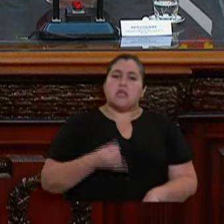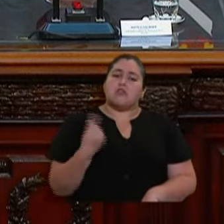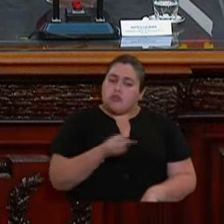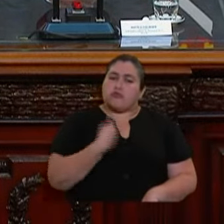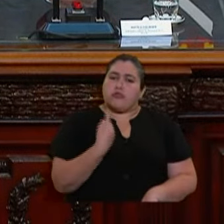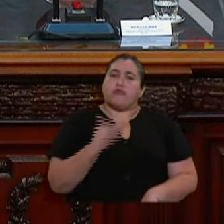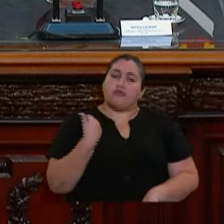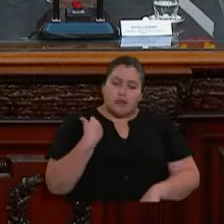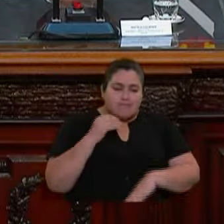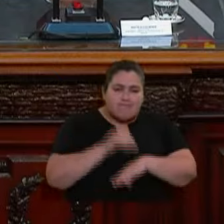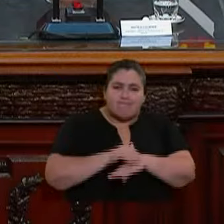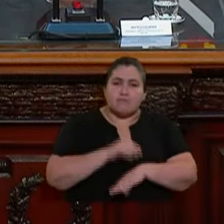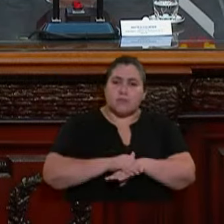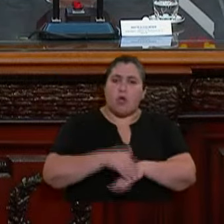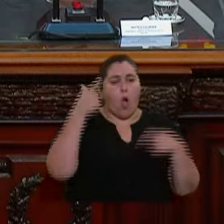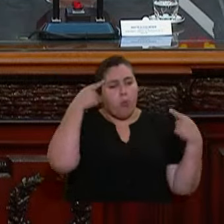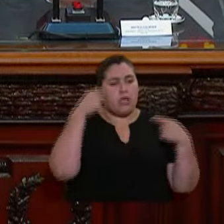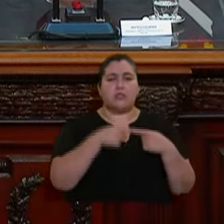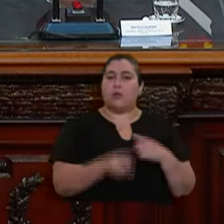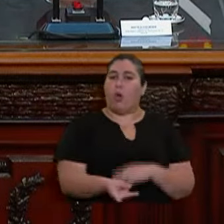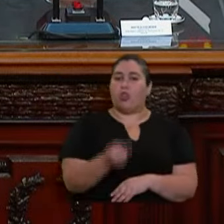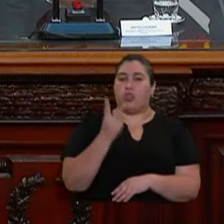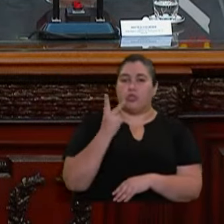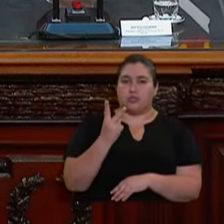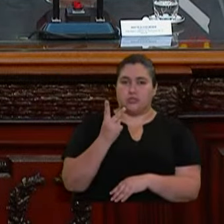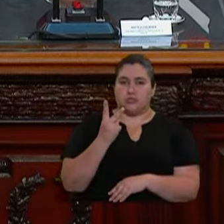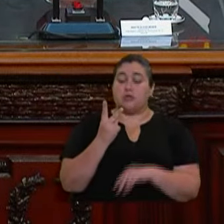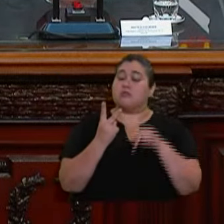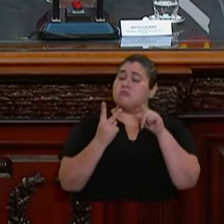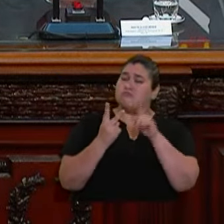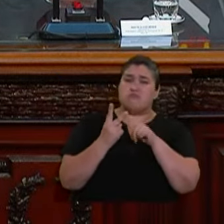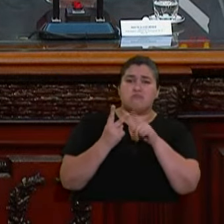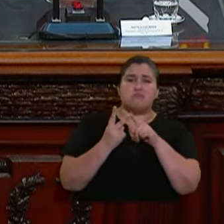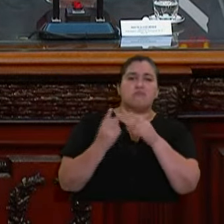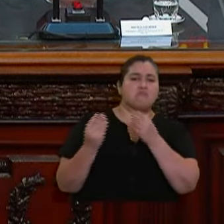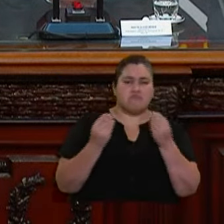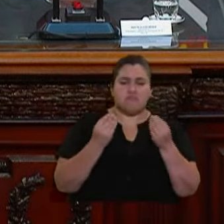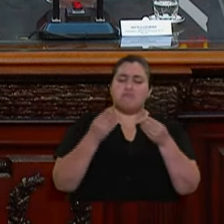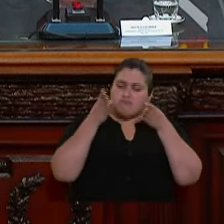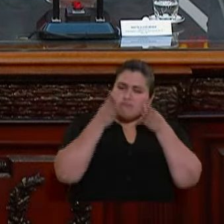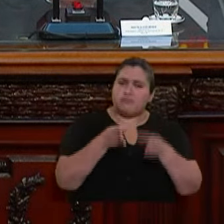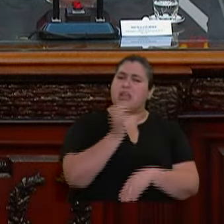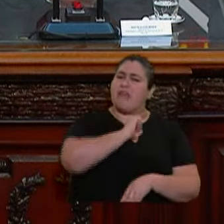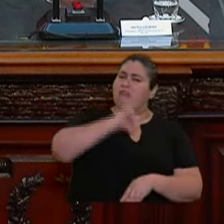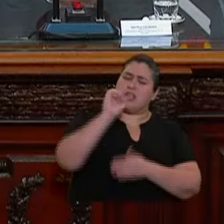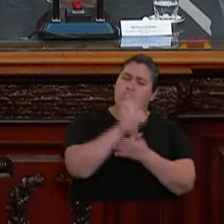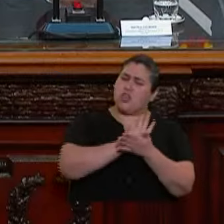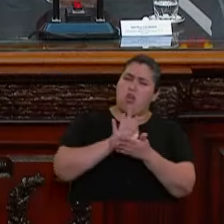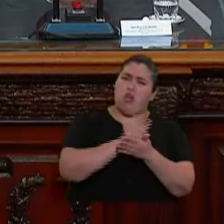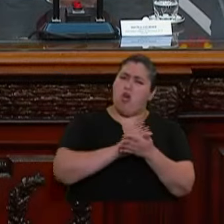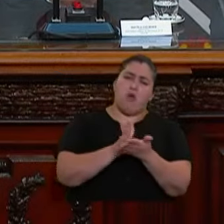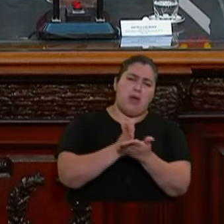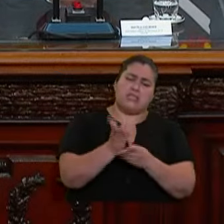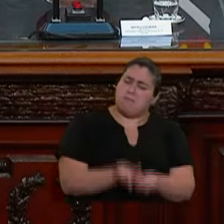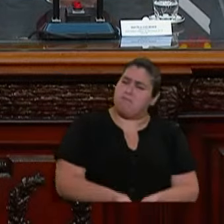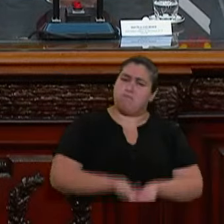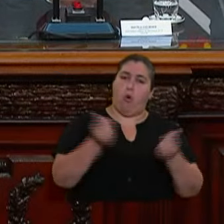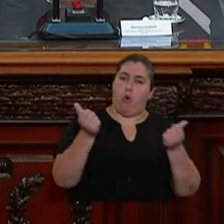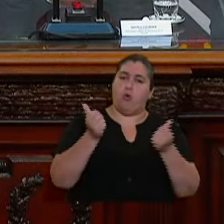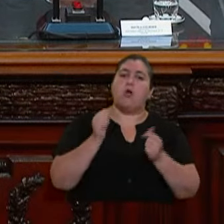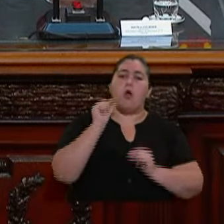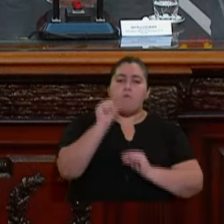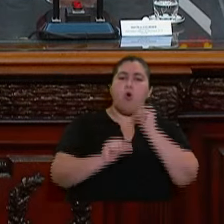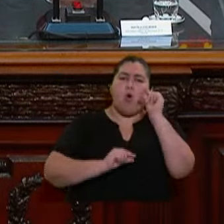iba a permitir cumplir dos objetivos. Primero, nos permitiría terminar con la inflación para siempre y avanzar en las